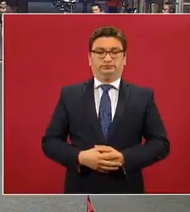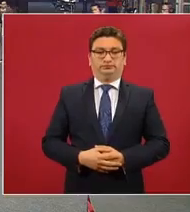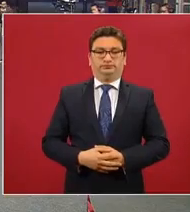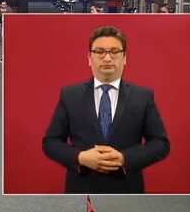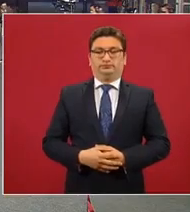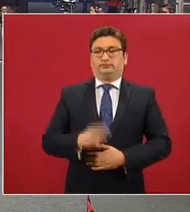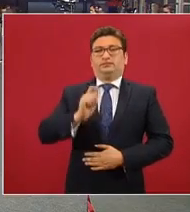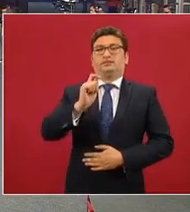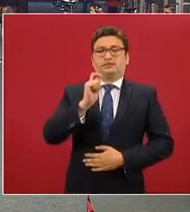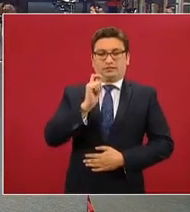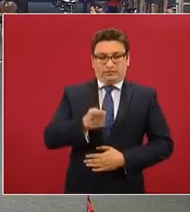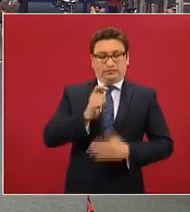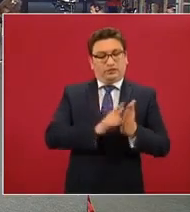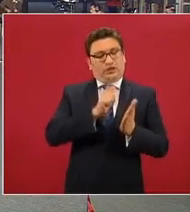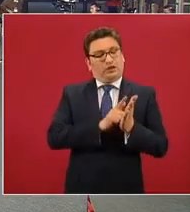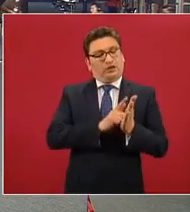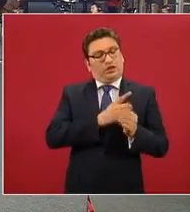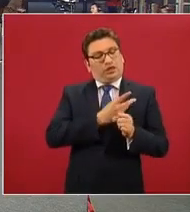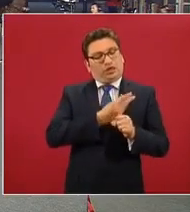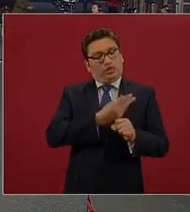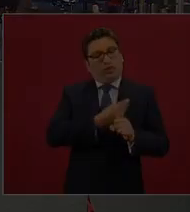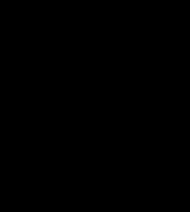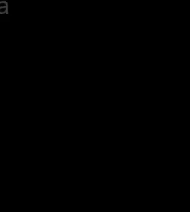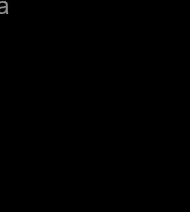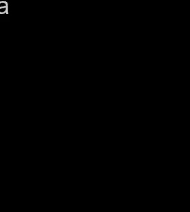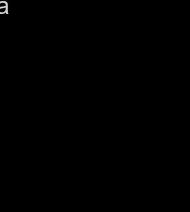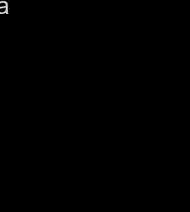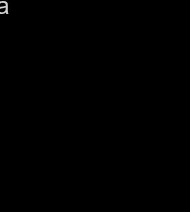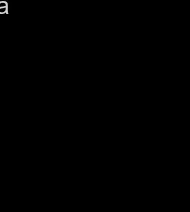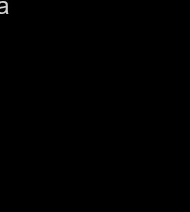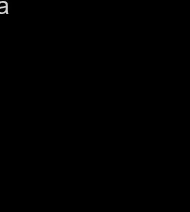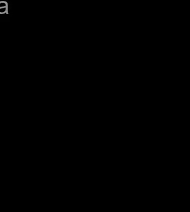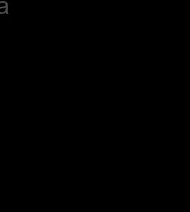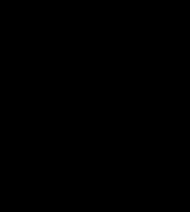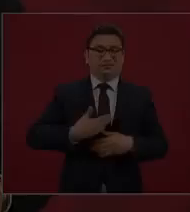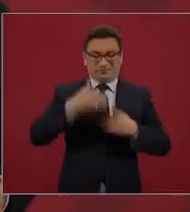que significó ajustar el marco legal para beneficio de particulares,